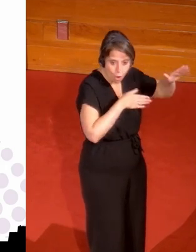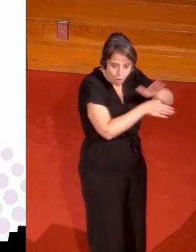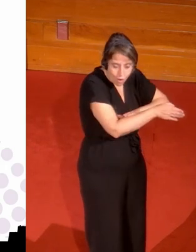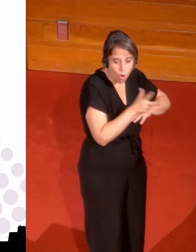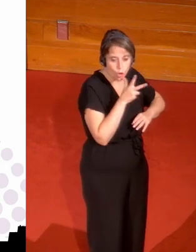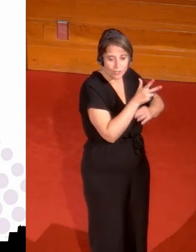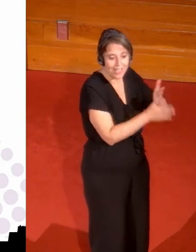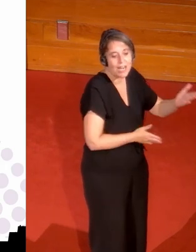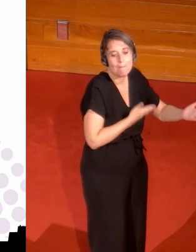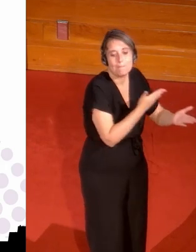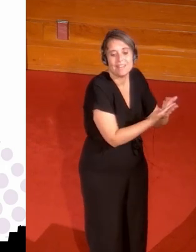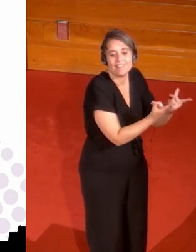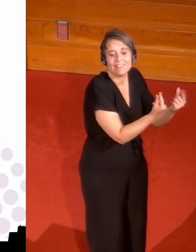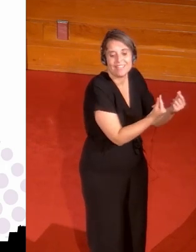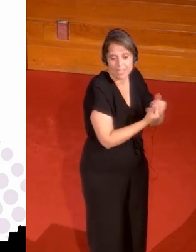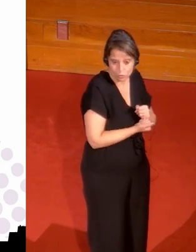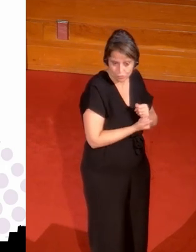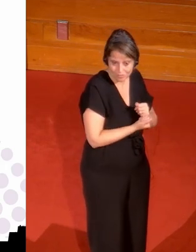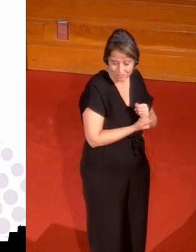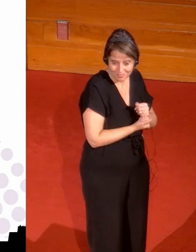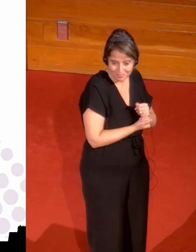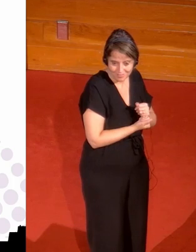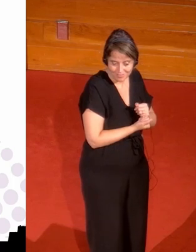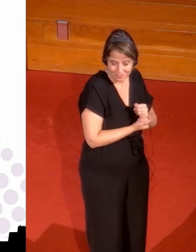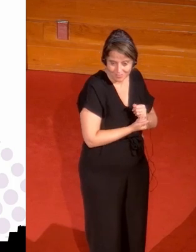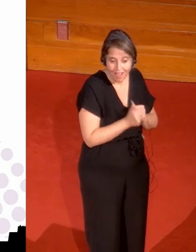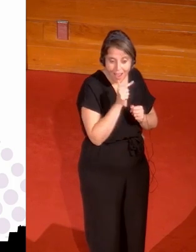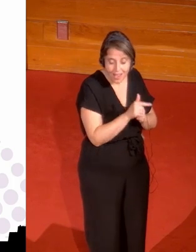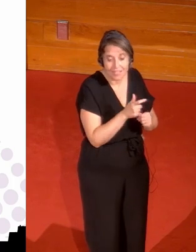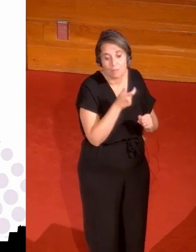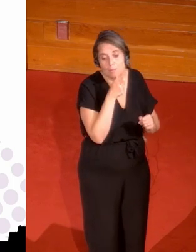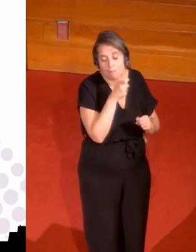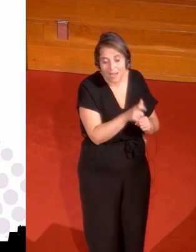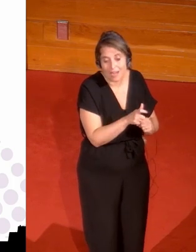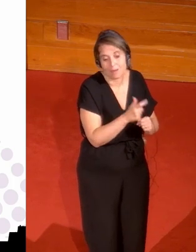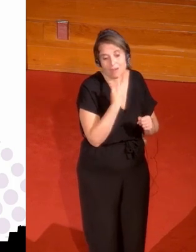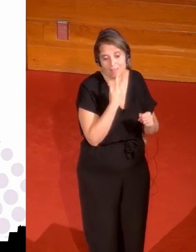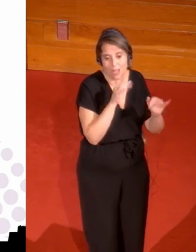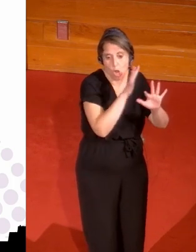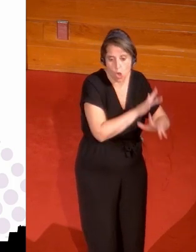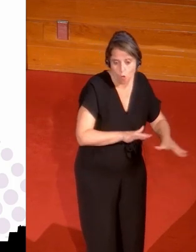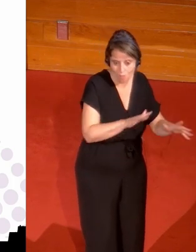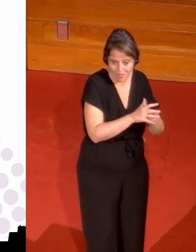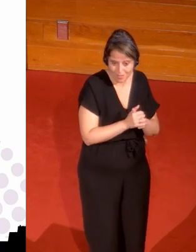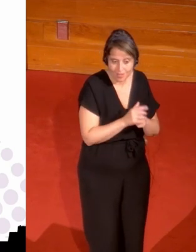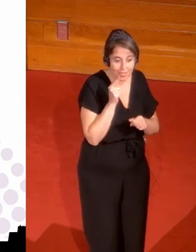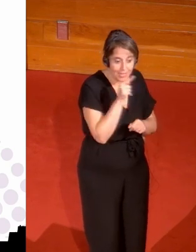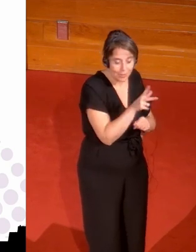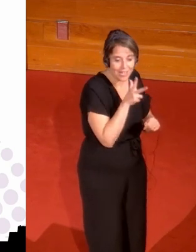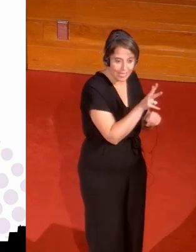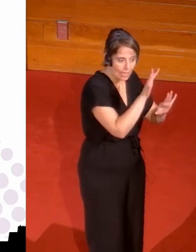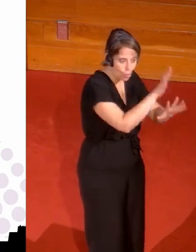a pedir que hay de lo mío y que hay de lo mío y qu hay de lo mío y entonces de ahí viene la palabra lobby y de la palabra lobista de que iban ahí